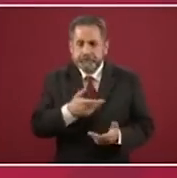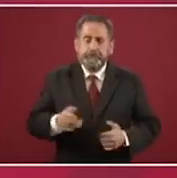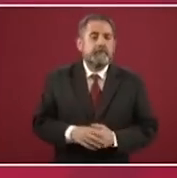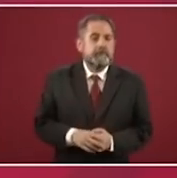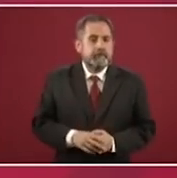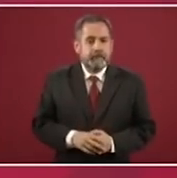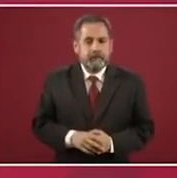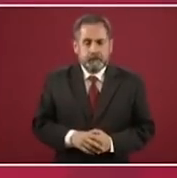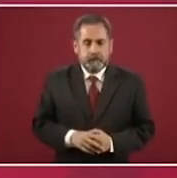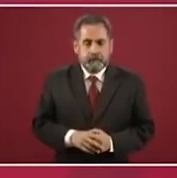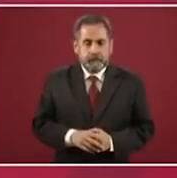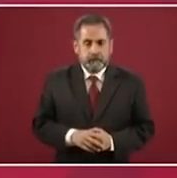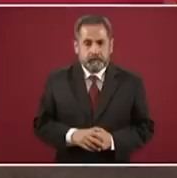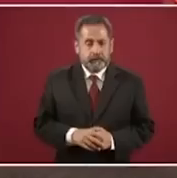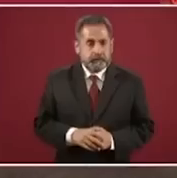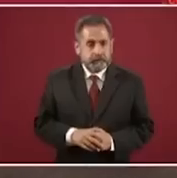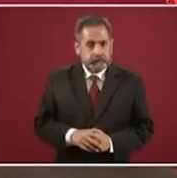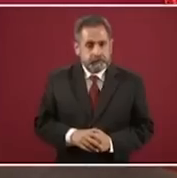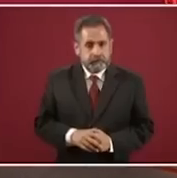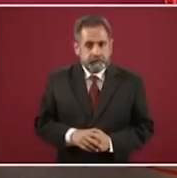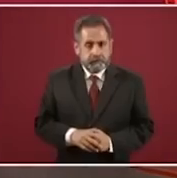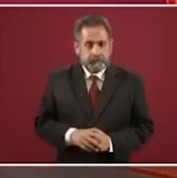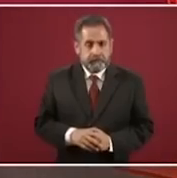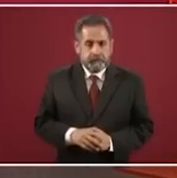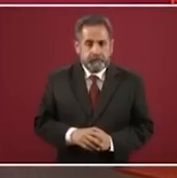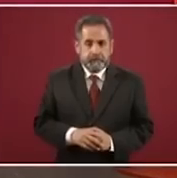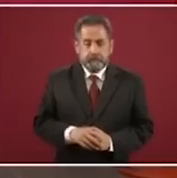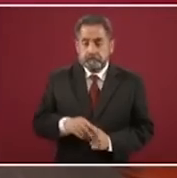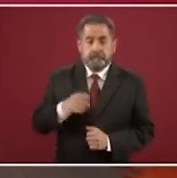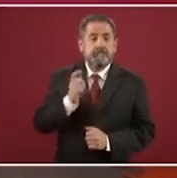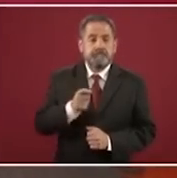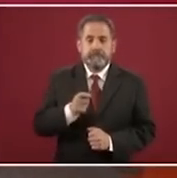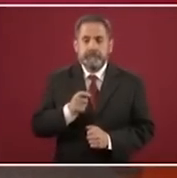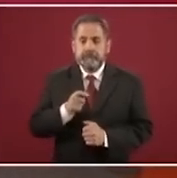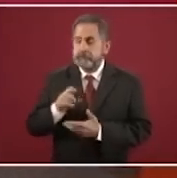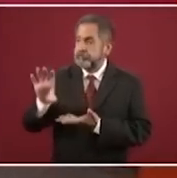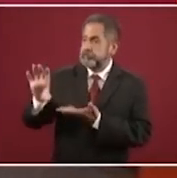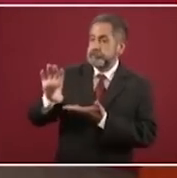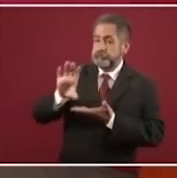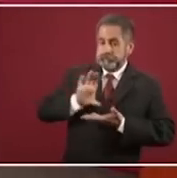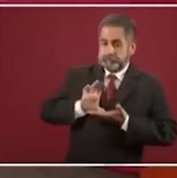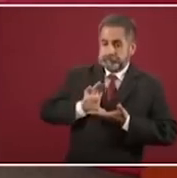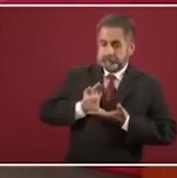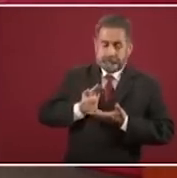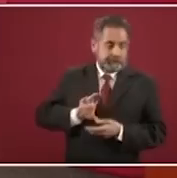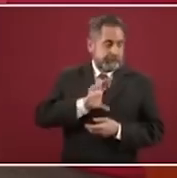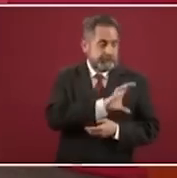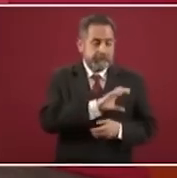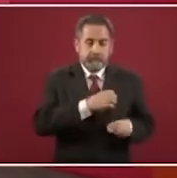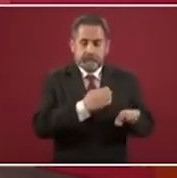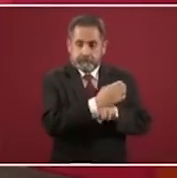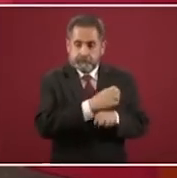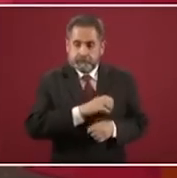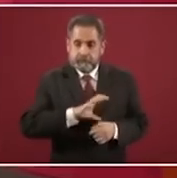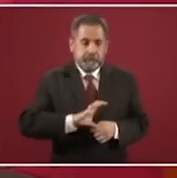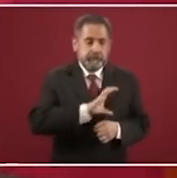Y pues tenía que pasar por instancias estatales, a lo